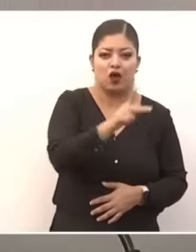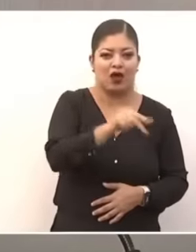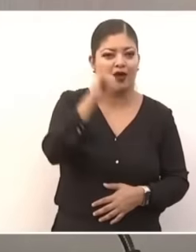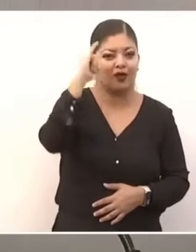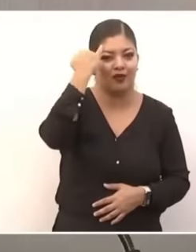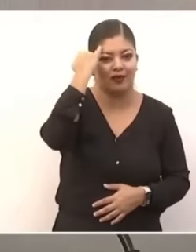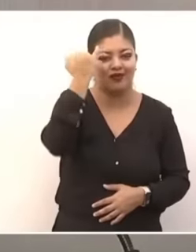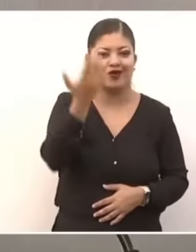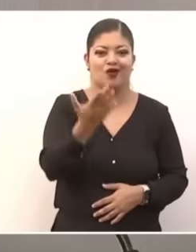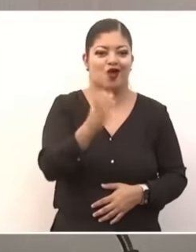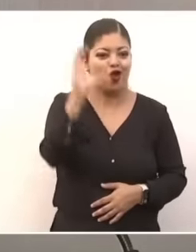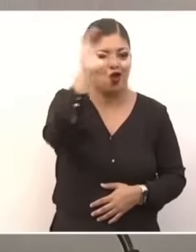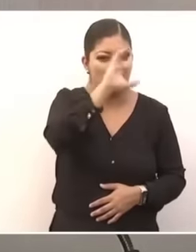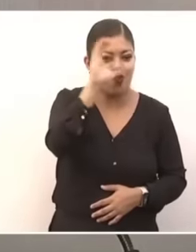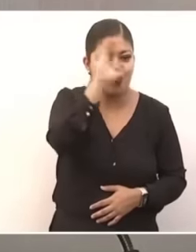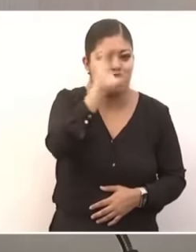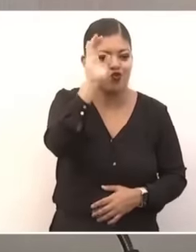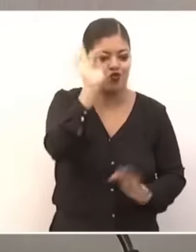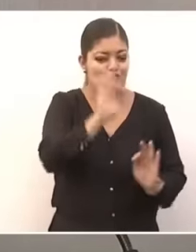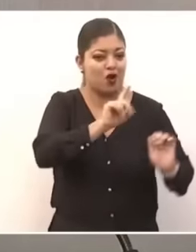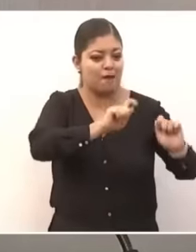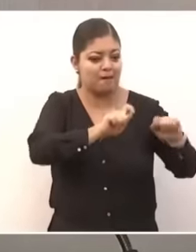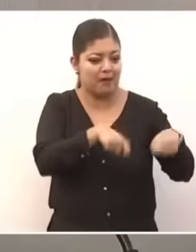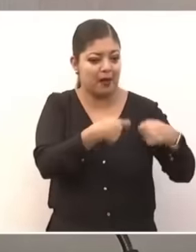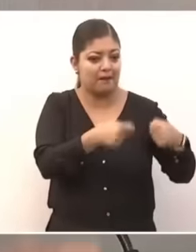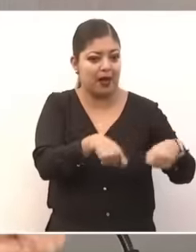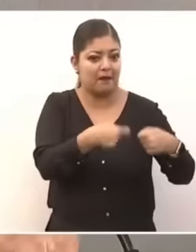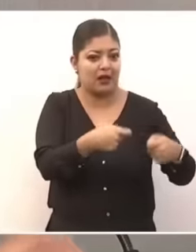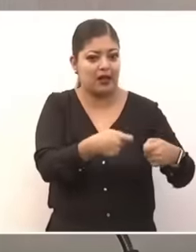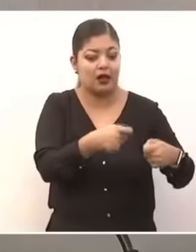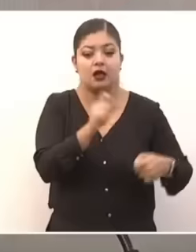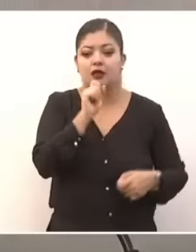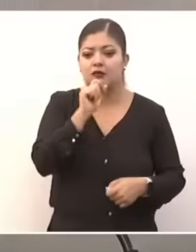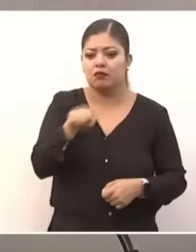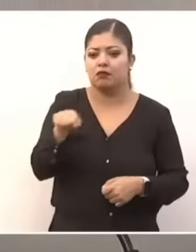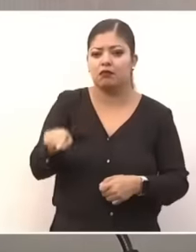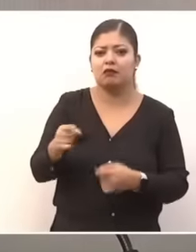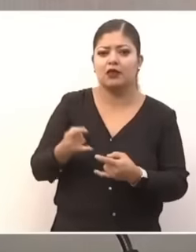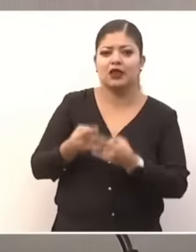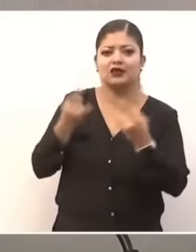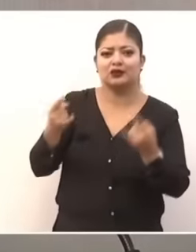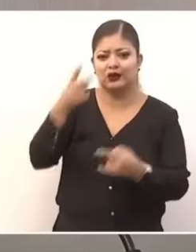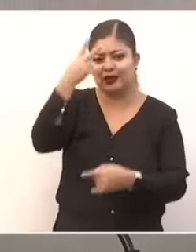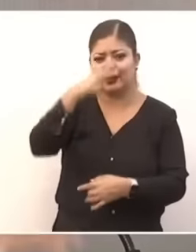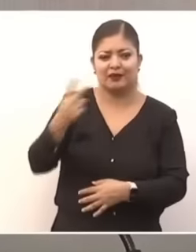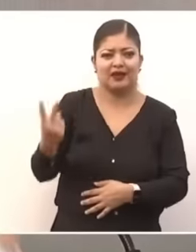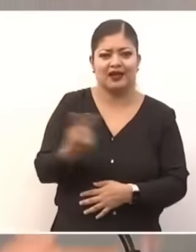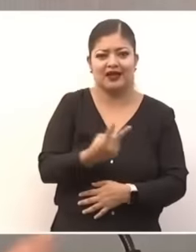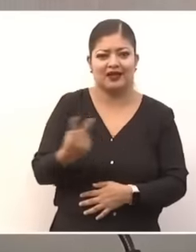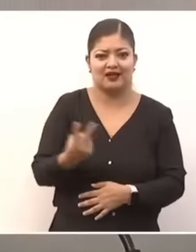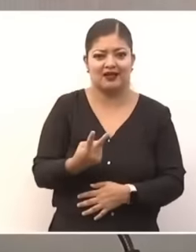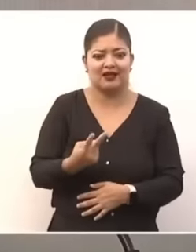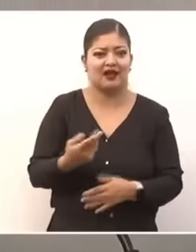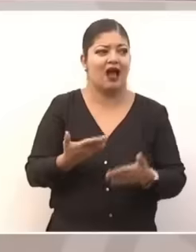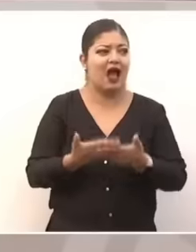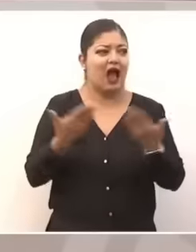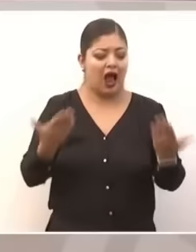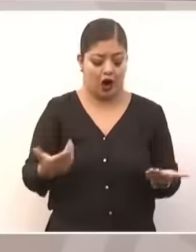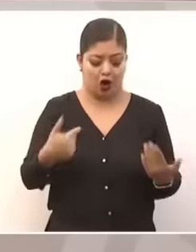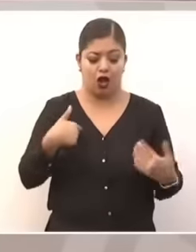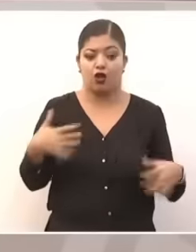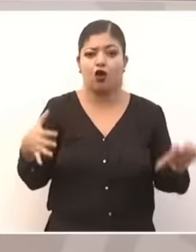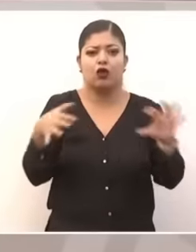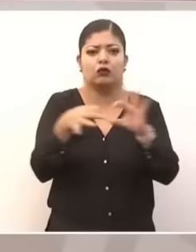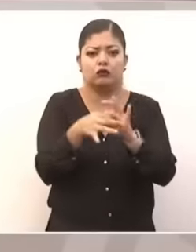nuestras culturas madre y al mismo tiempo la rica historia de México. Y yo lo complemento diciendo